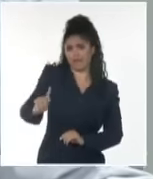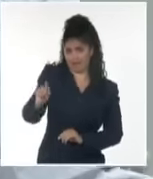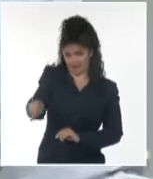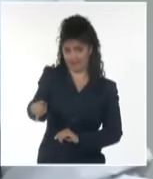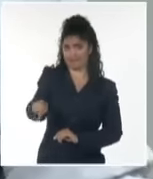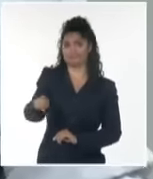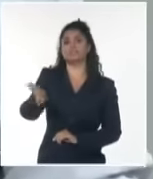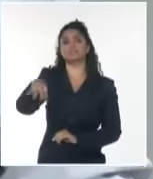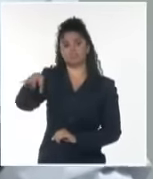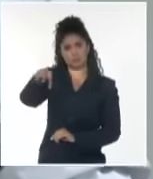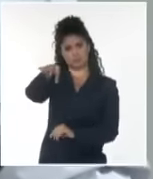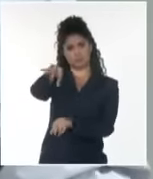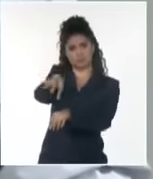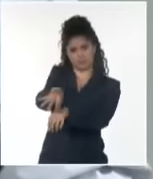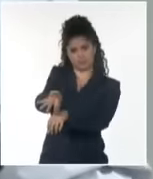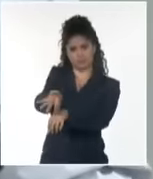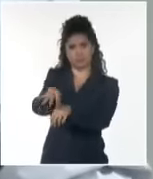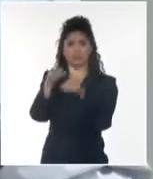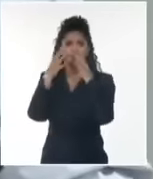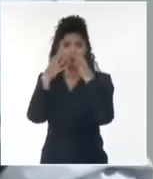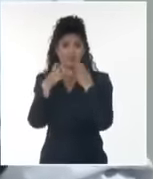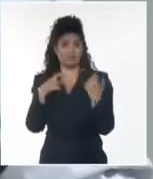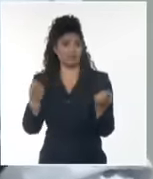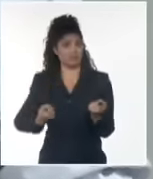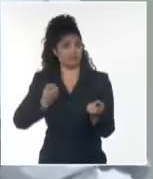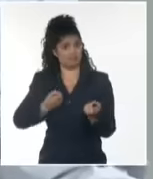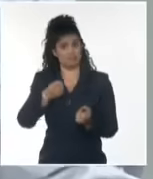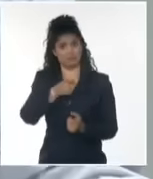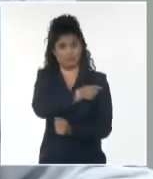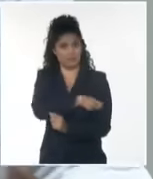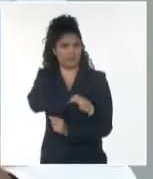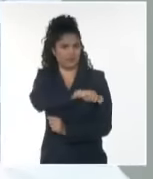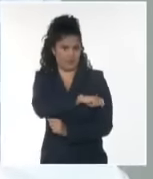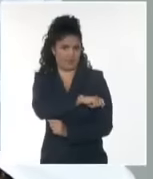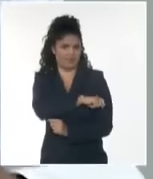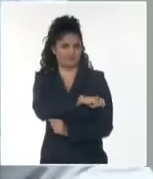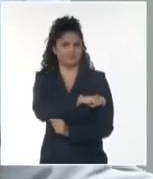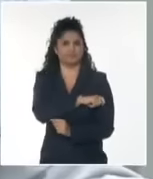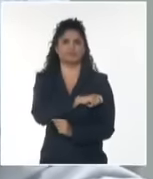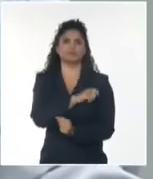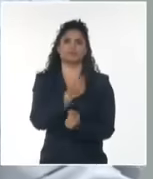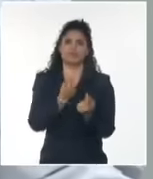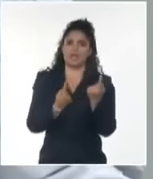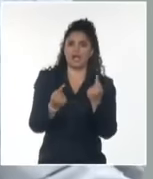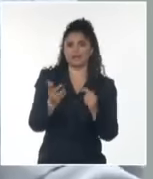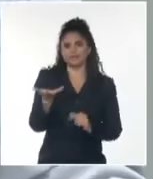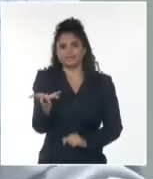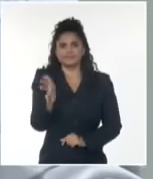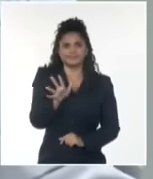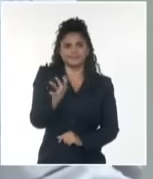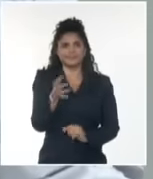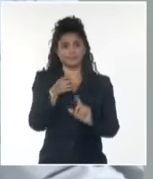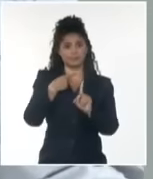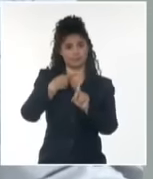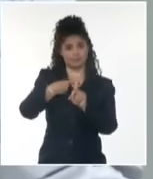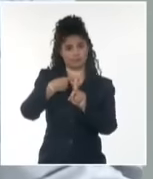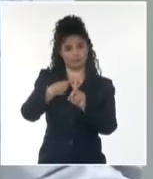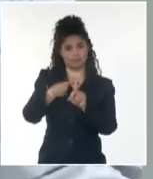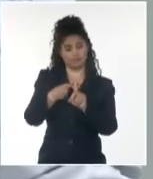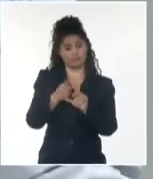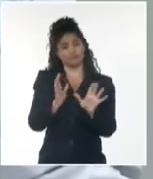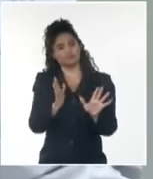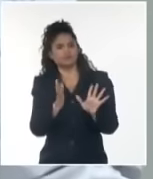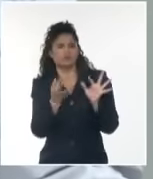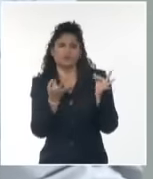mucho de la participación popular. Algo medio que positivo, si es que puede haber algo positivo, no creo que sea positivo,